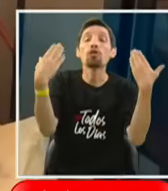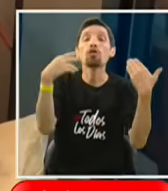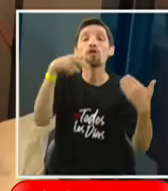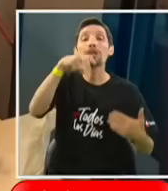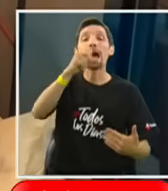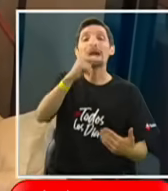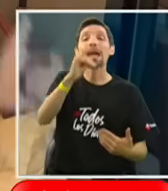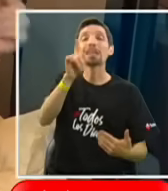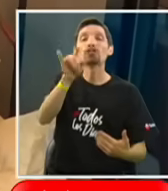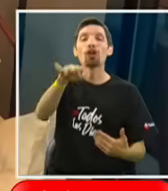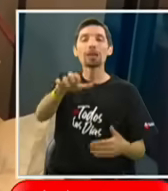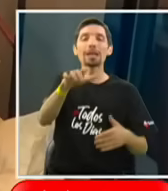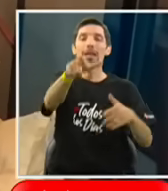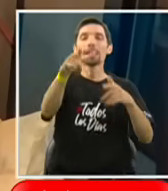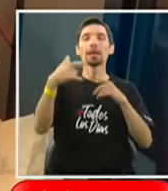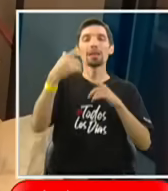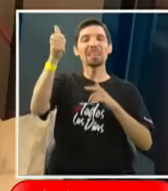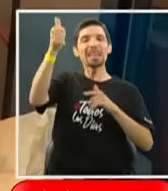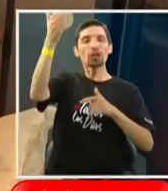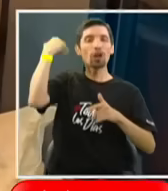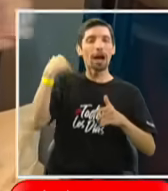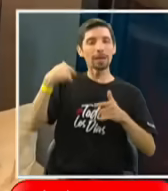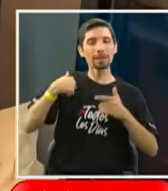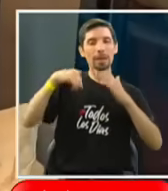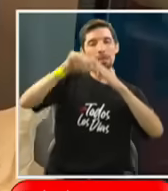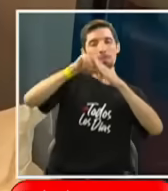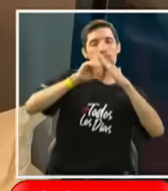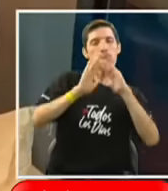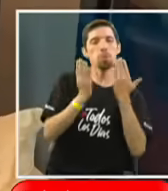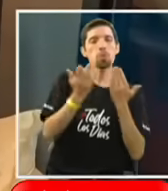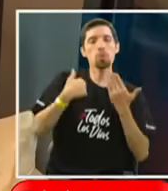estos años de entrenamiento que me ayudan a superar este encierro.